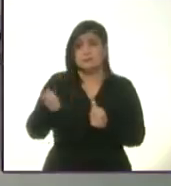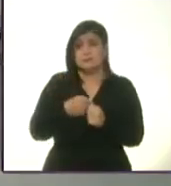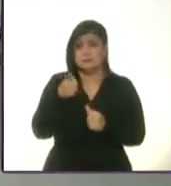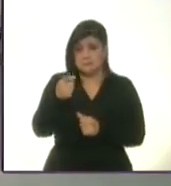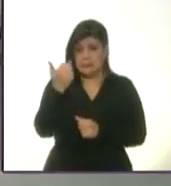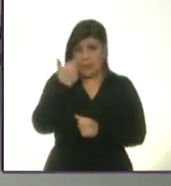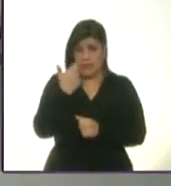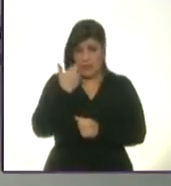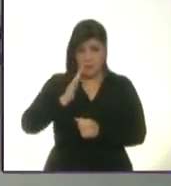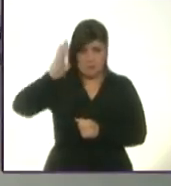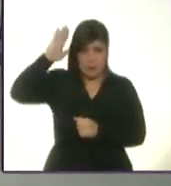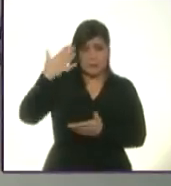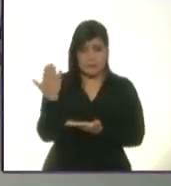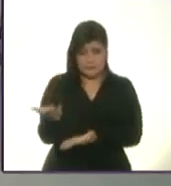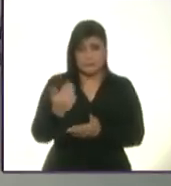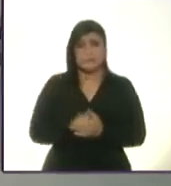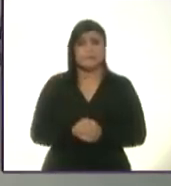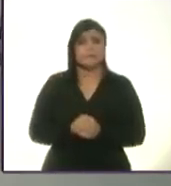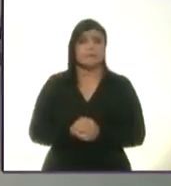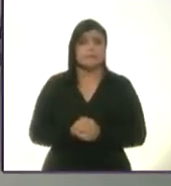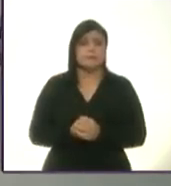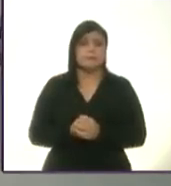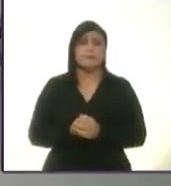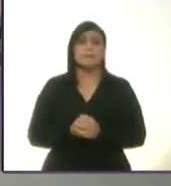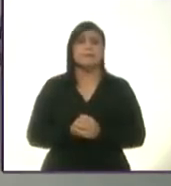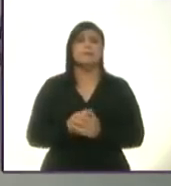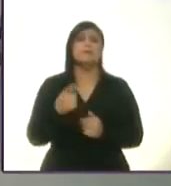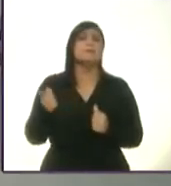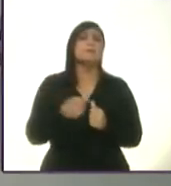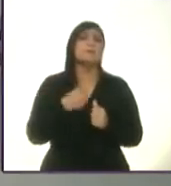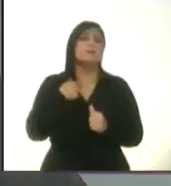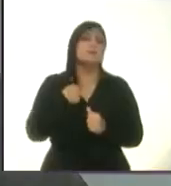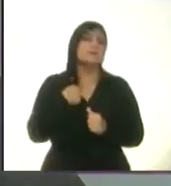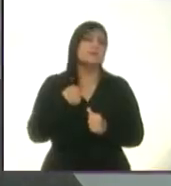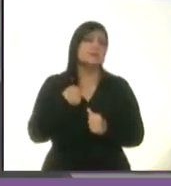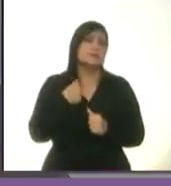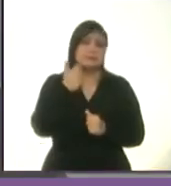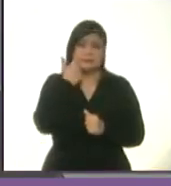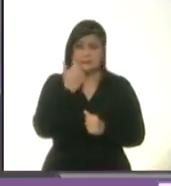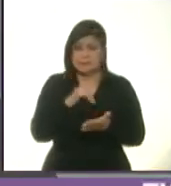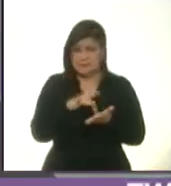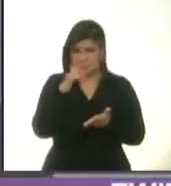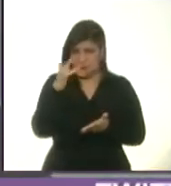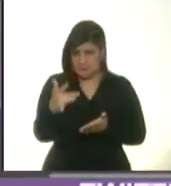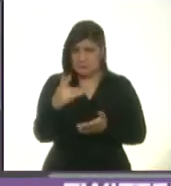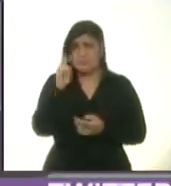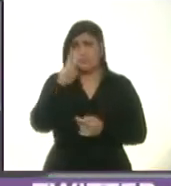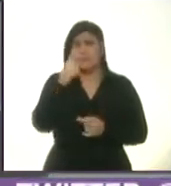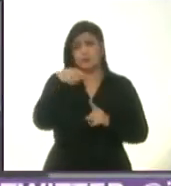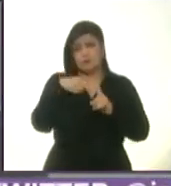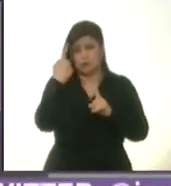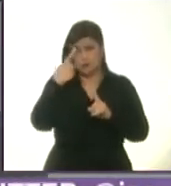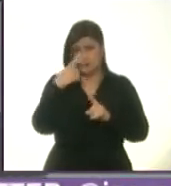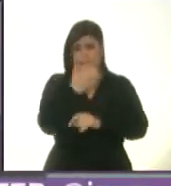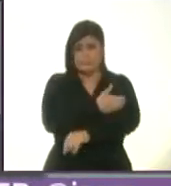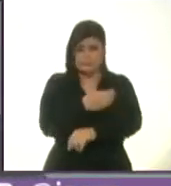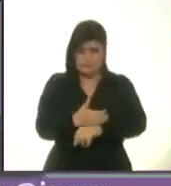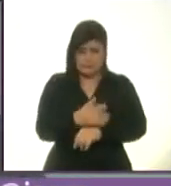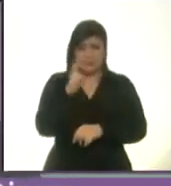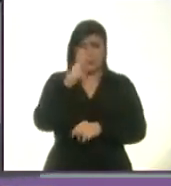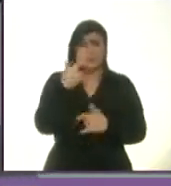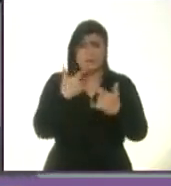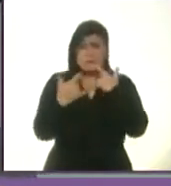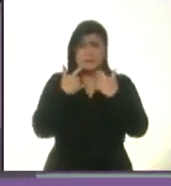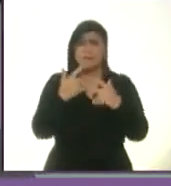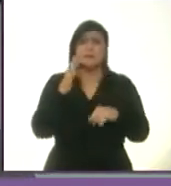rascón adelante tengo que nada quiero agradecer a un compañero de lucha de más